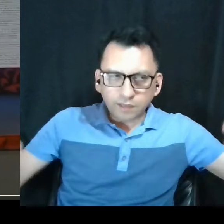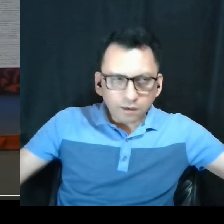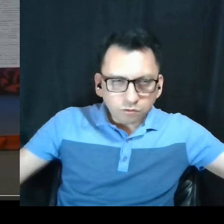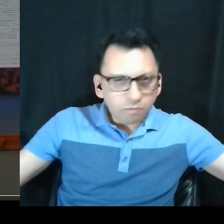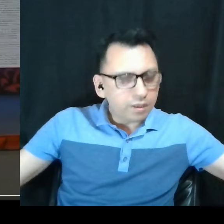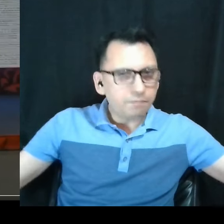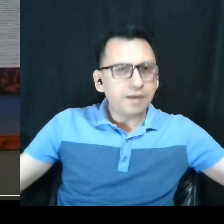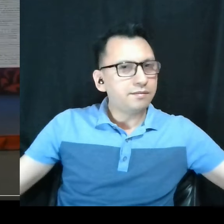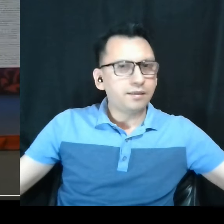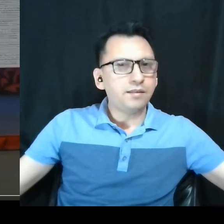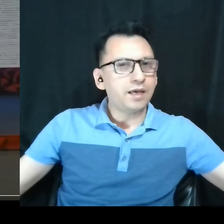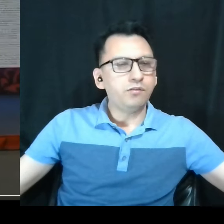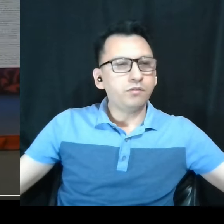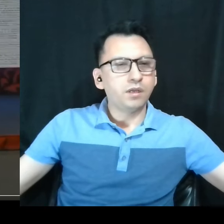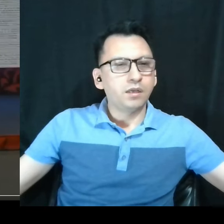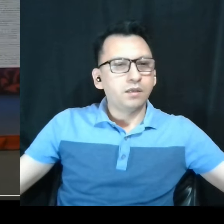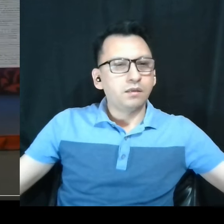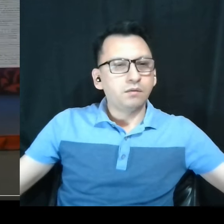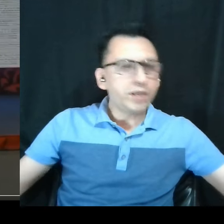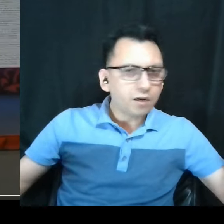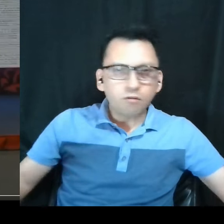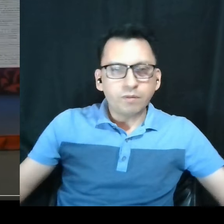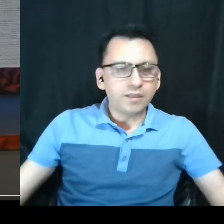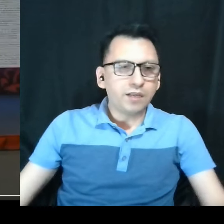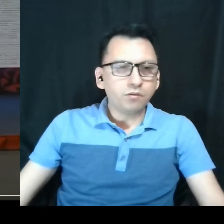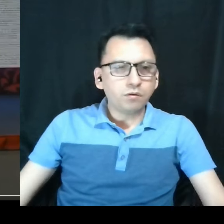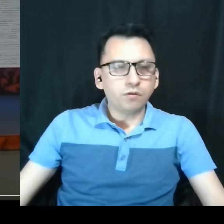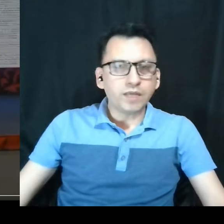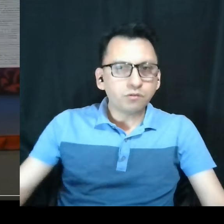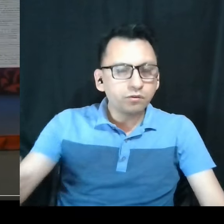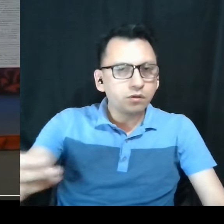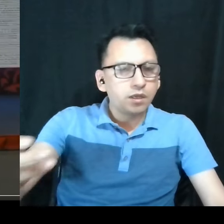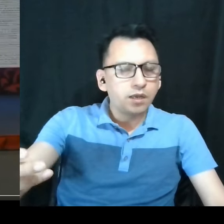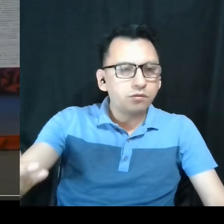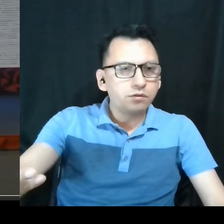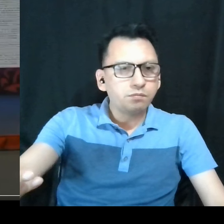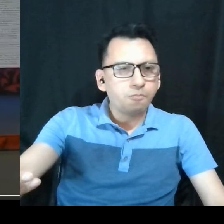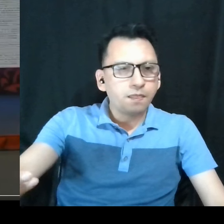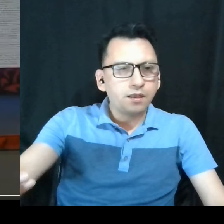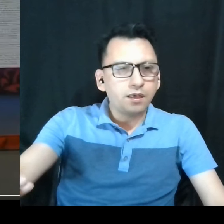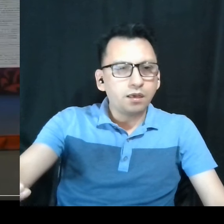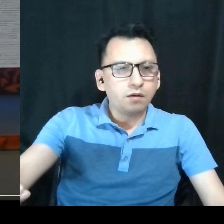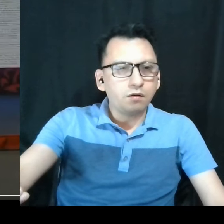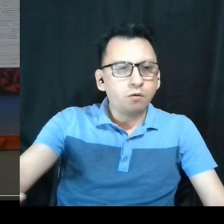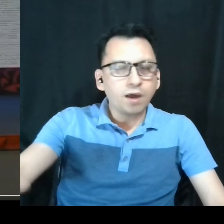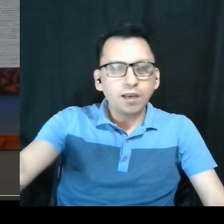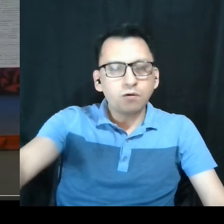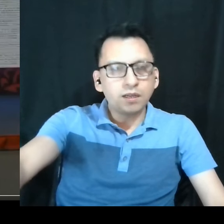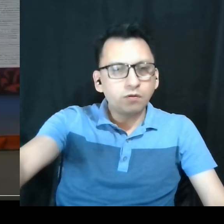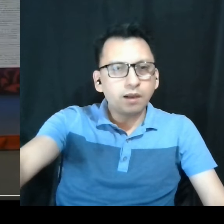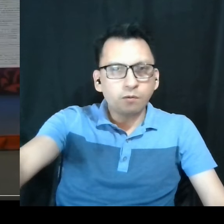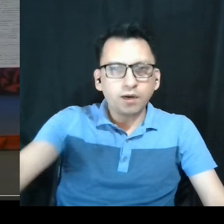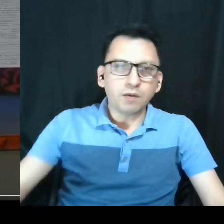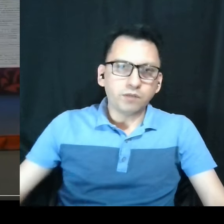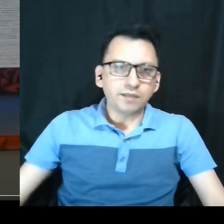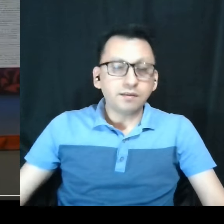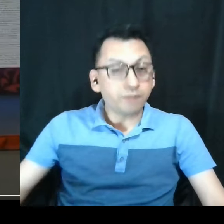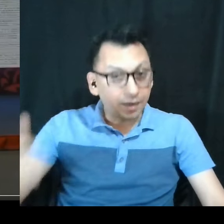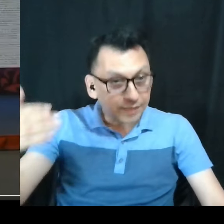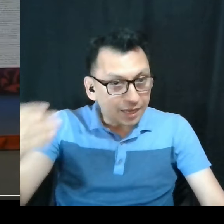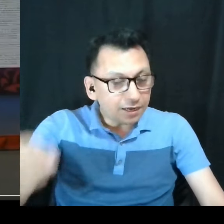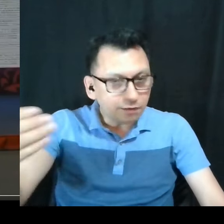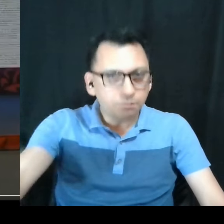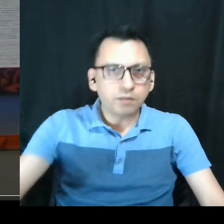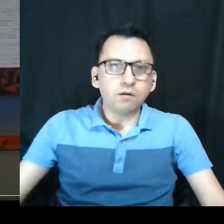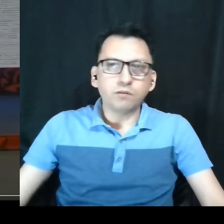y siro que tiene es un hombre de más de 60 años no llega con comprender eso o sea eso es eso es eh jugarle con el dedo en la boca a la